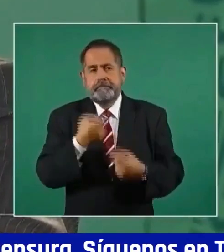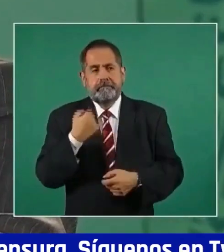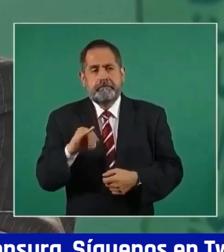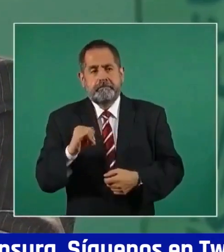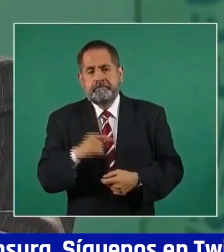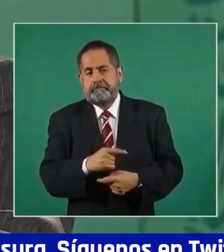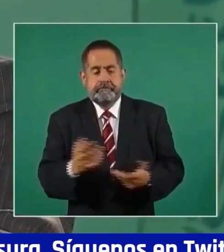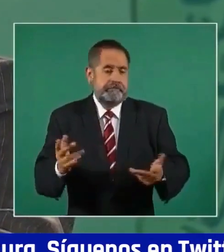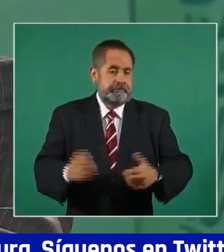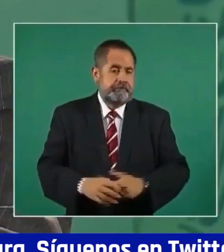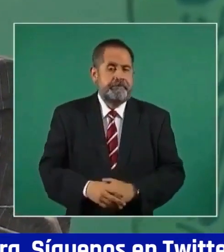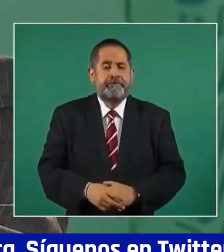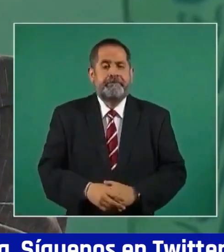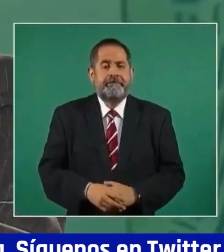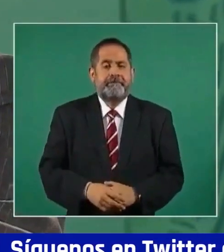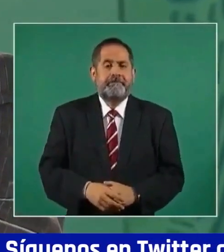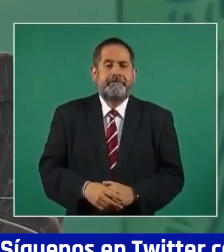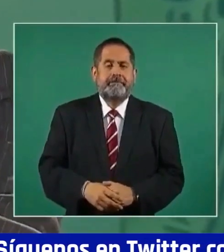Entonces,